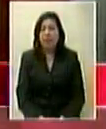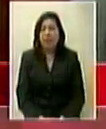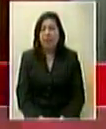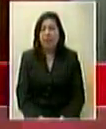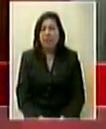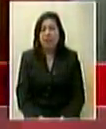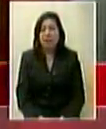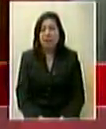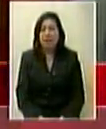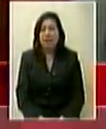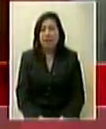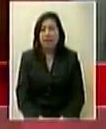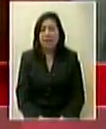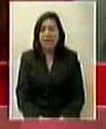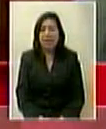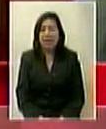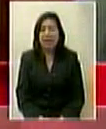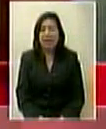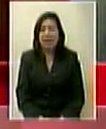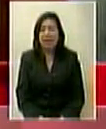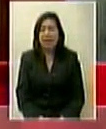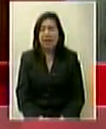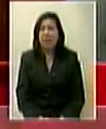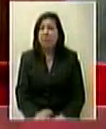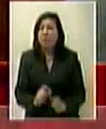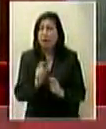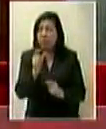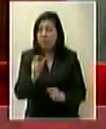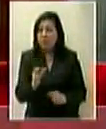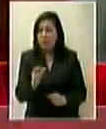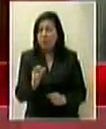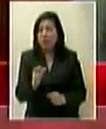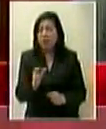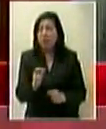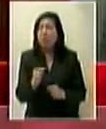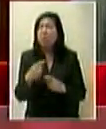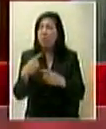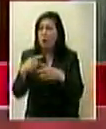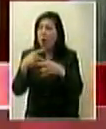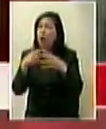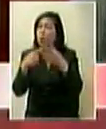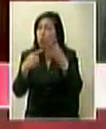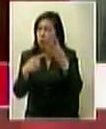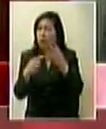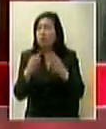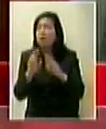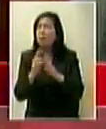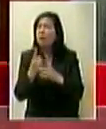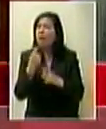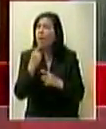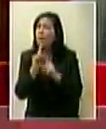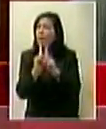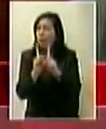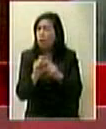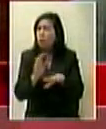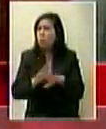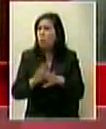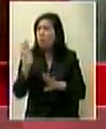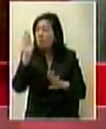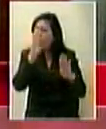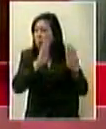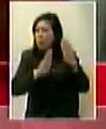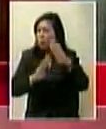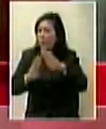colegas congresistas Neira, Sarmiento, Crisólogo y Grandes, quienes han compartido su